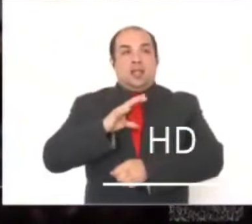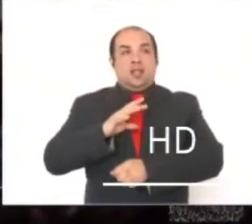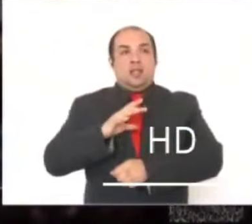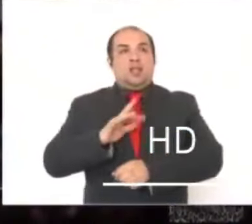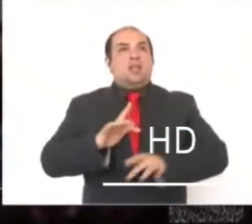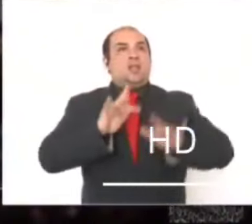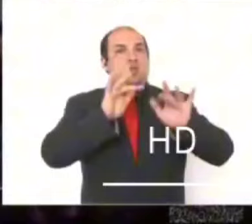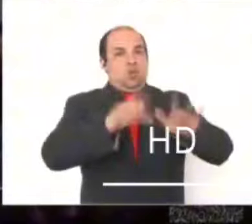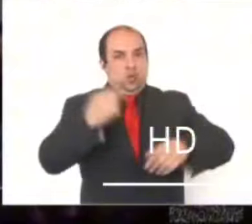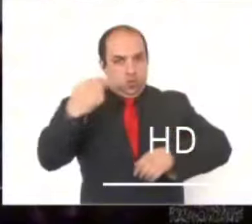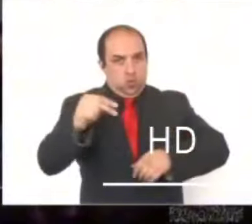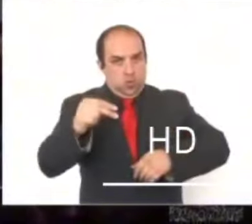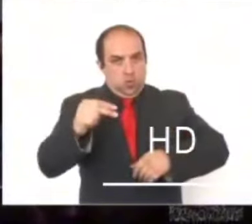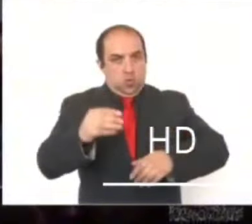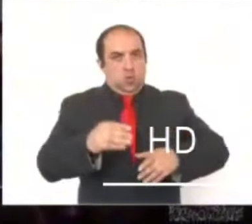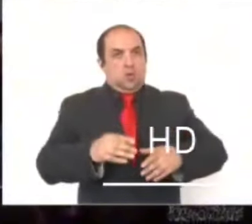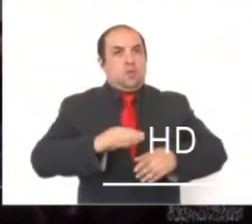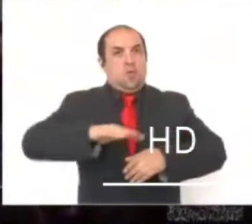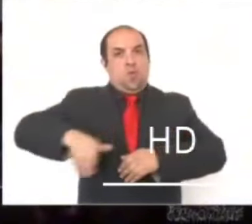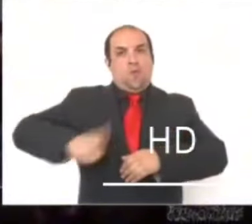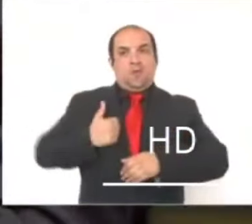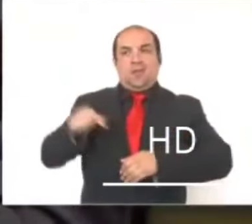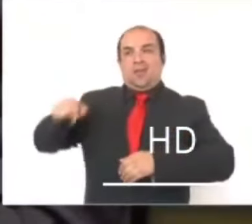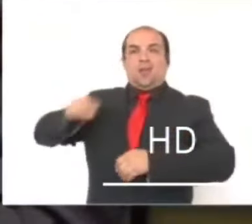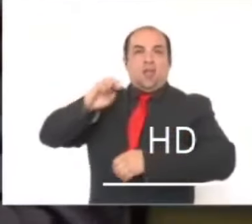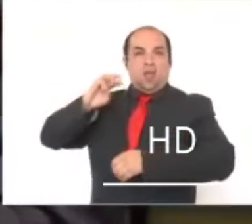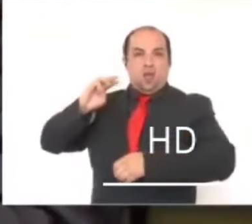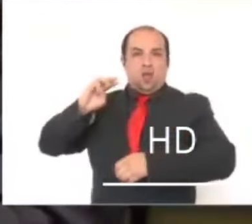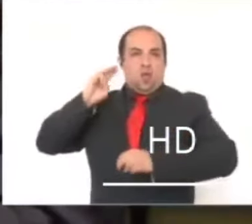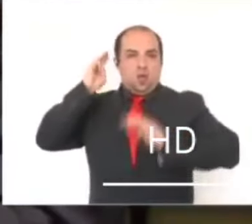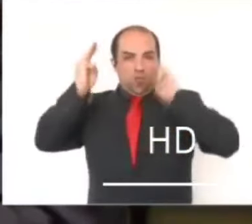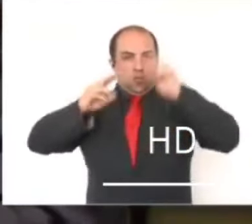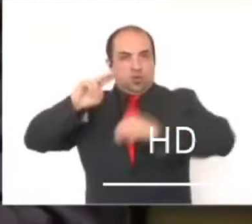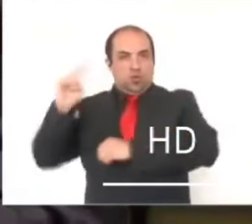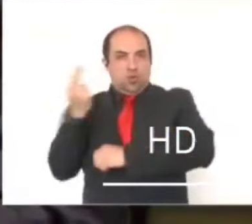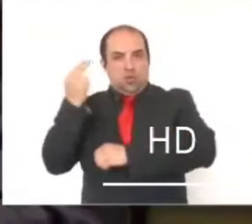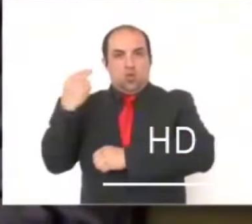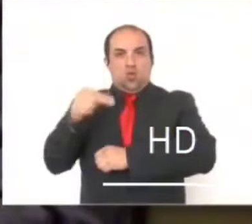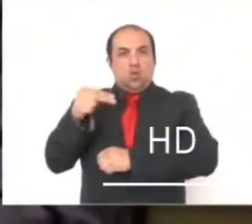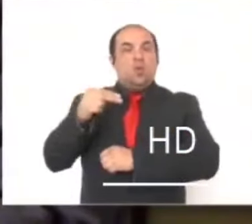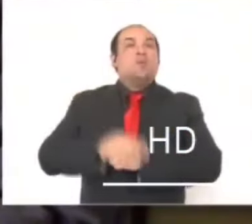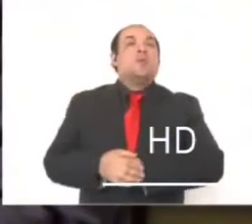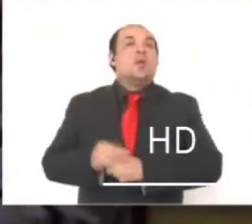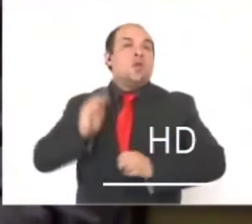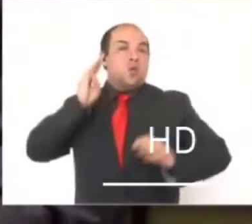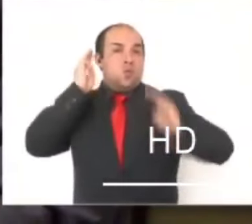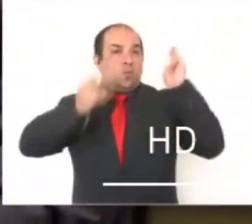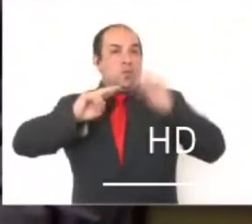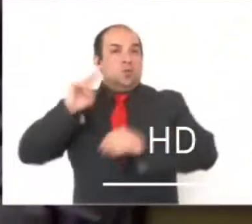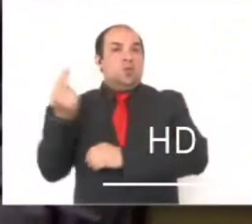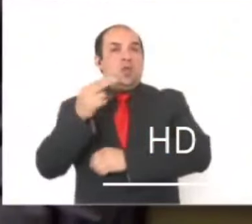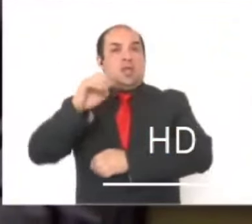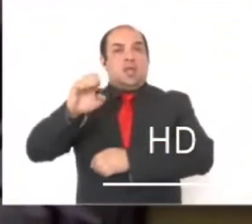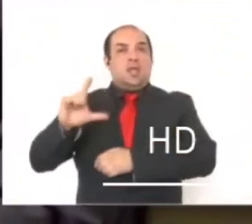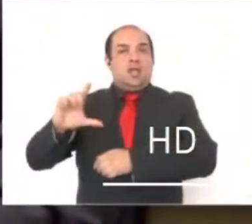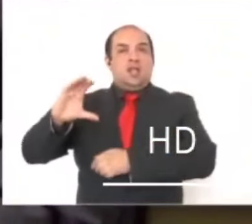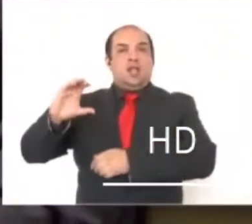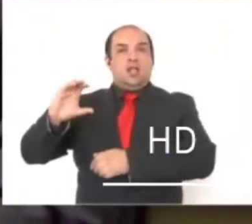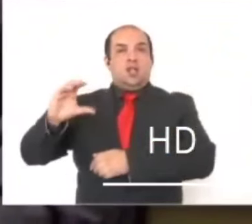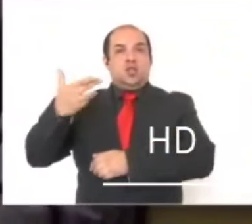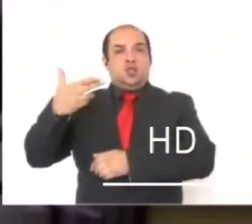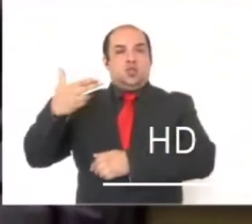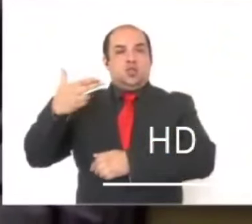el nombre, por el Museo Universitario, que se llama Museo Universitario de Chopo a cargo de la